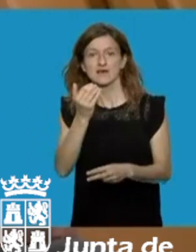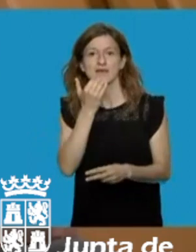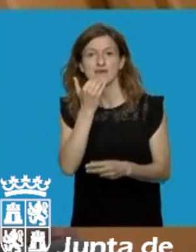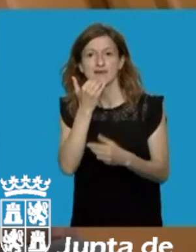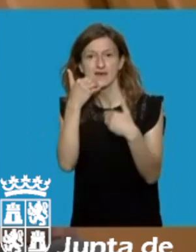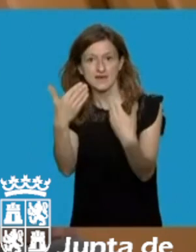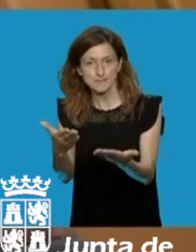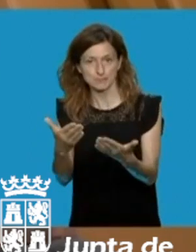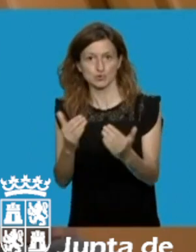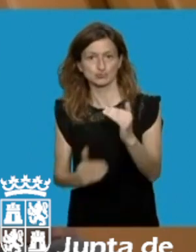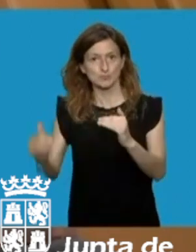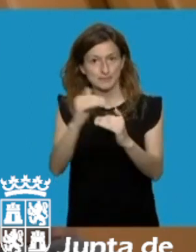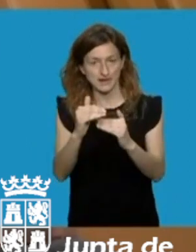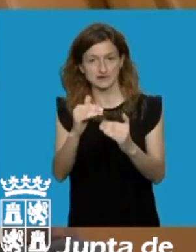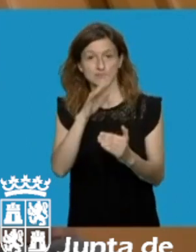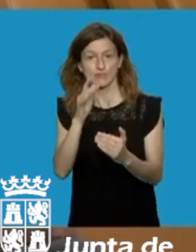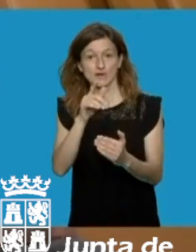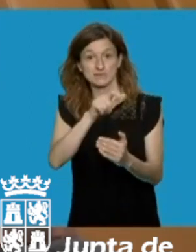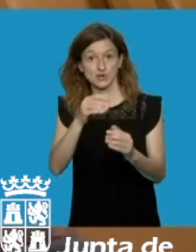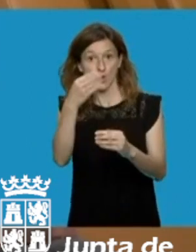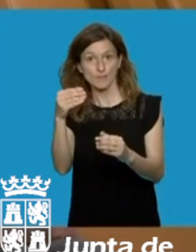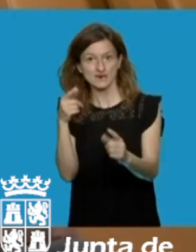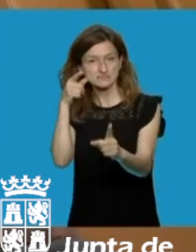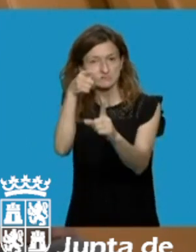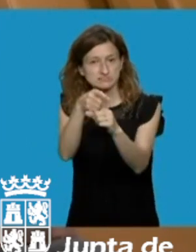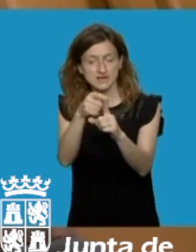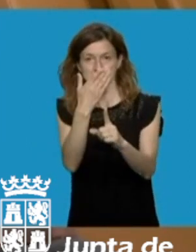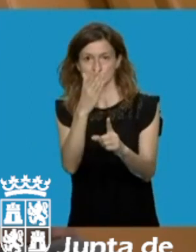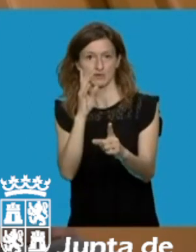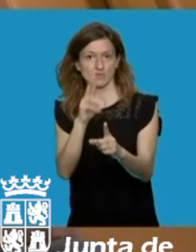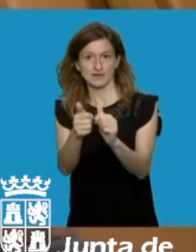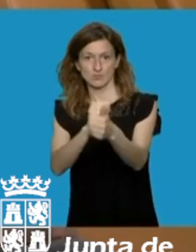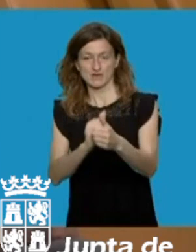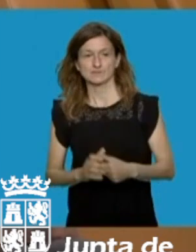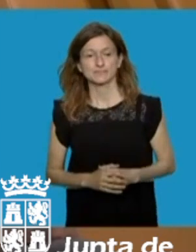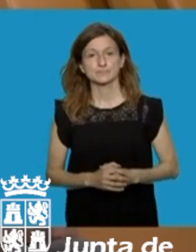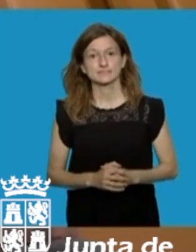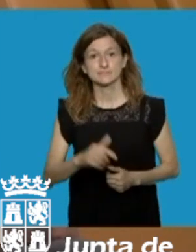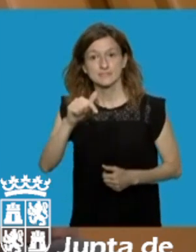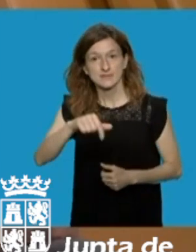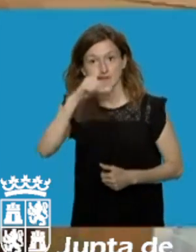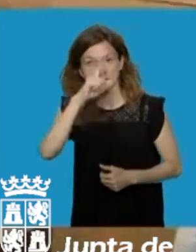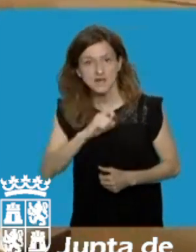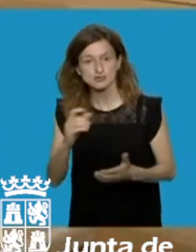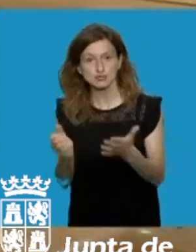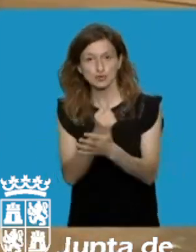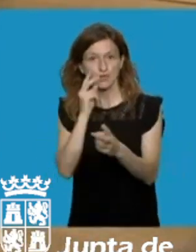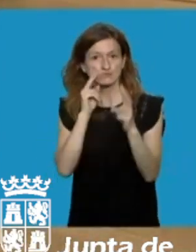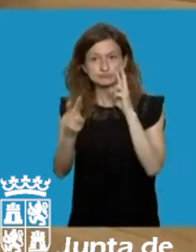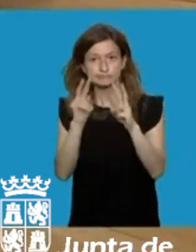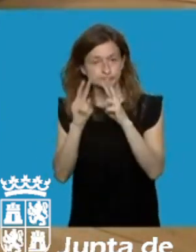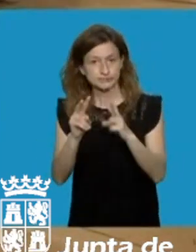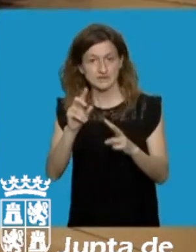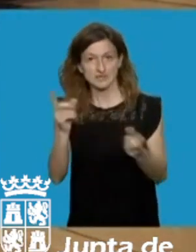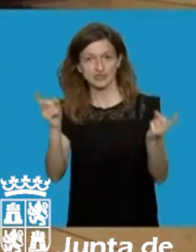de superación y el espejo en el que los más jóvenes y las más jóvenes pueden mirarse. Este año, todas las miradas estarán puestas